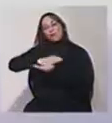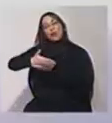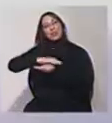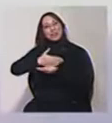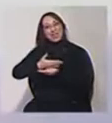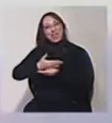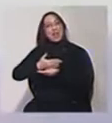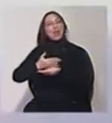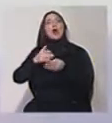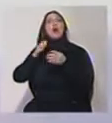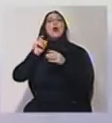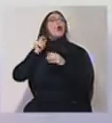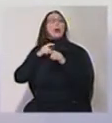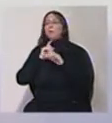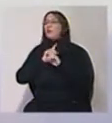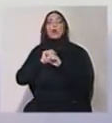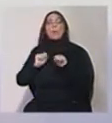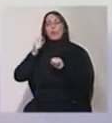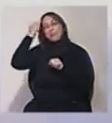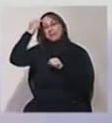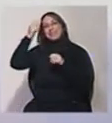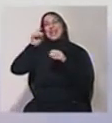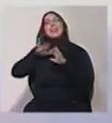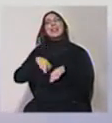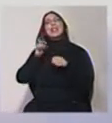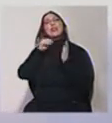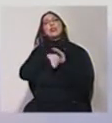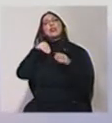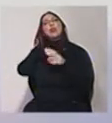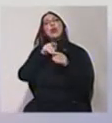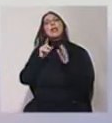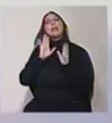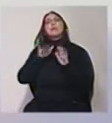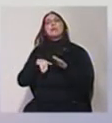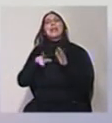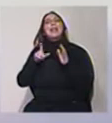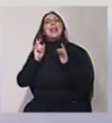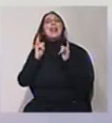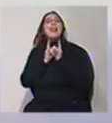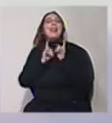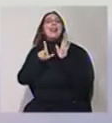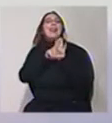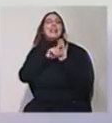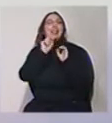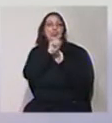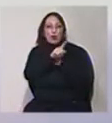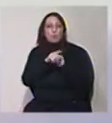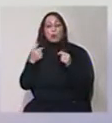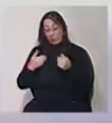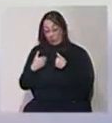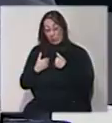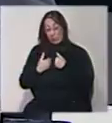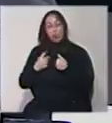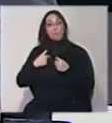Eso es un impensable, claro, en la estructura, digamos, institucional democrática de los Estados Unidos. Los militares, nuestros militares, que son